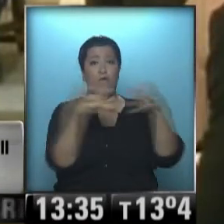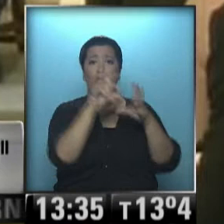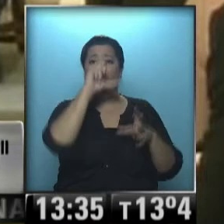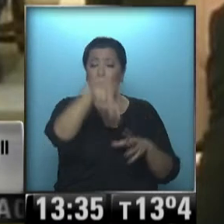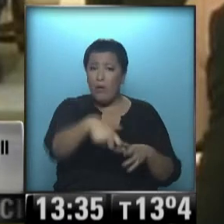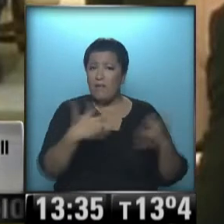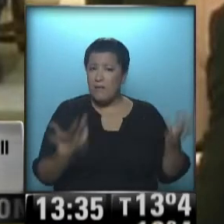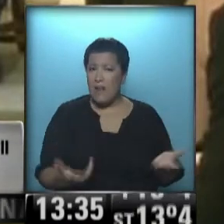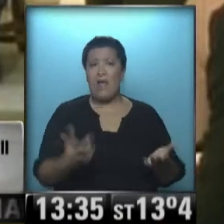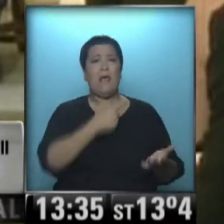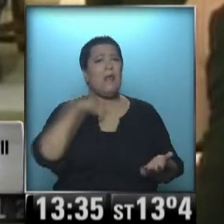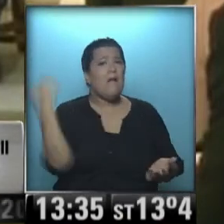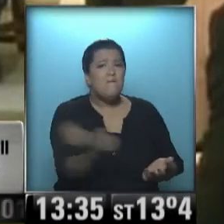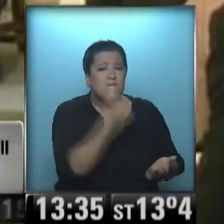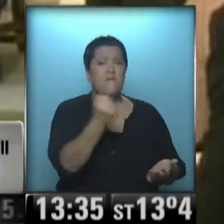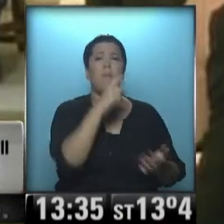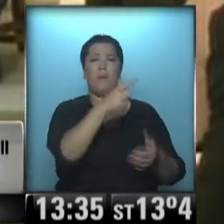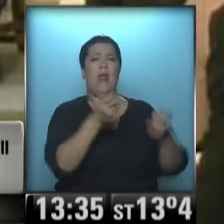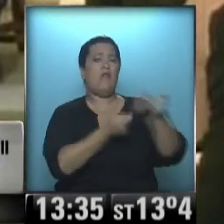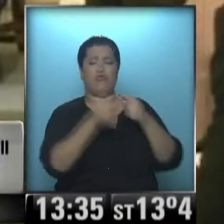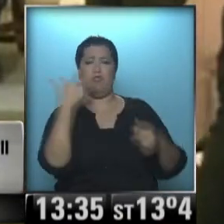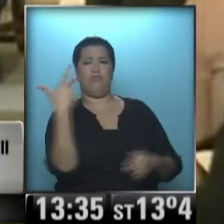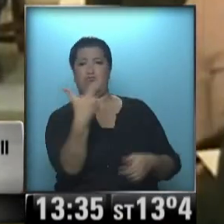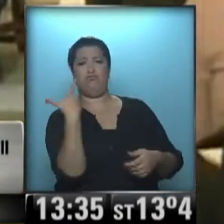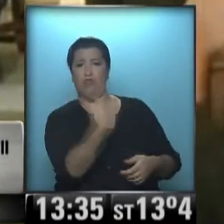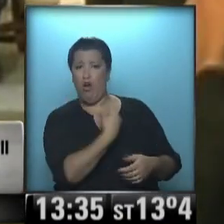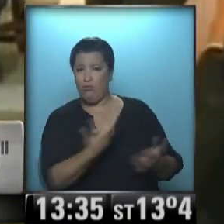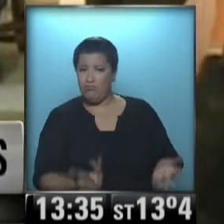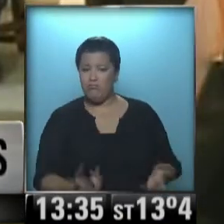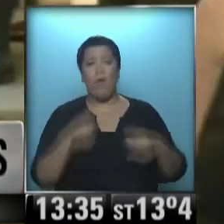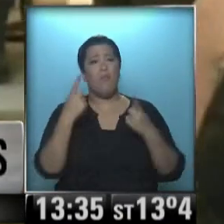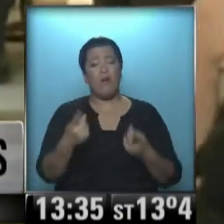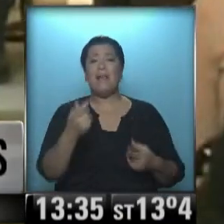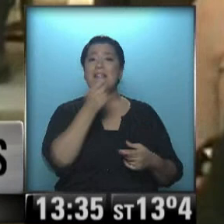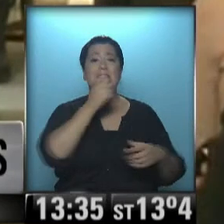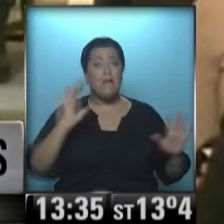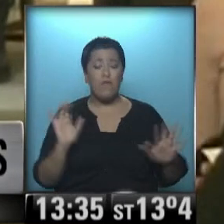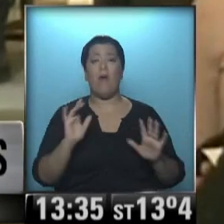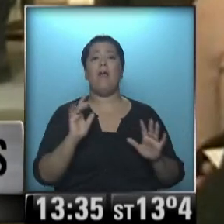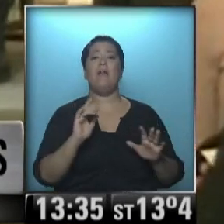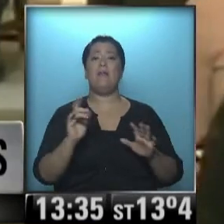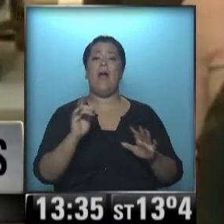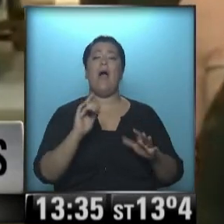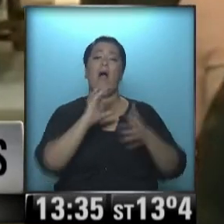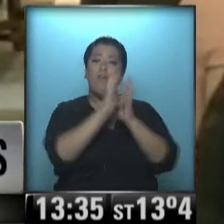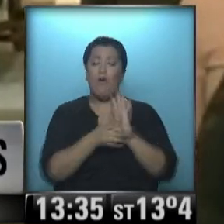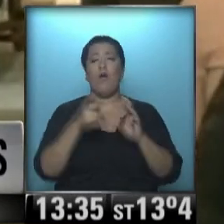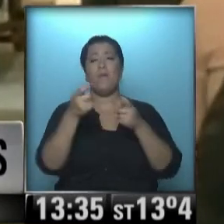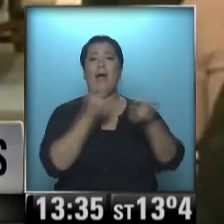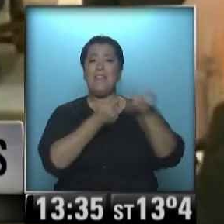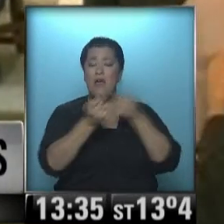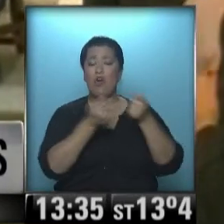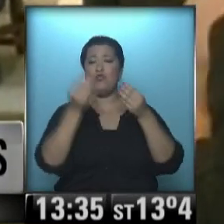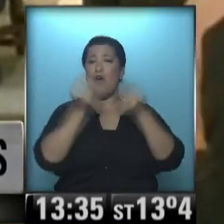de todo para no negociar, porque le hubieran prestado al país, sino para hacer un negocio